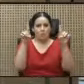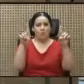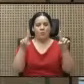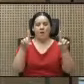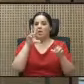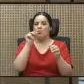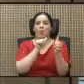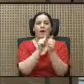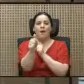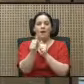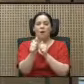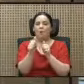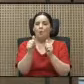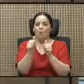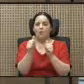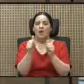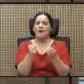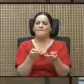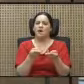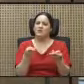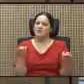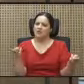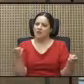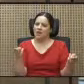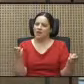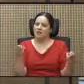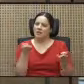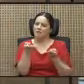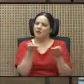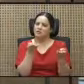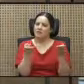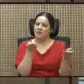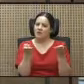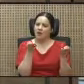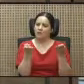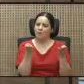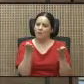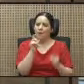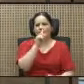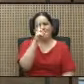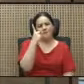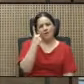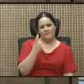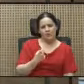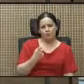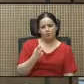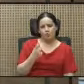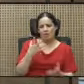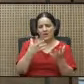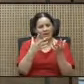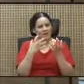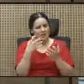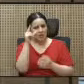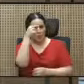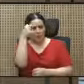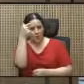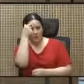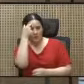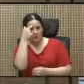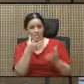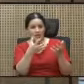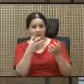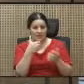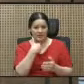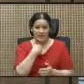una materia de bachillerato. Entonces me pregunto, ¿qué quiere este gobierno? ¿Quiere tener niños y niñas de